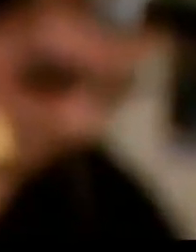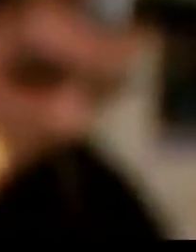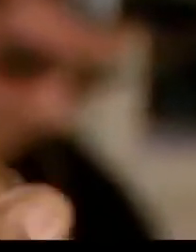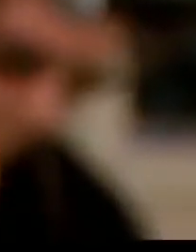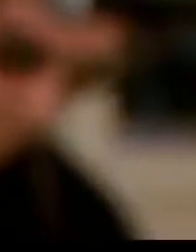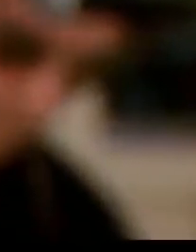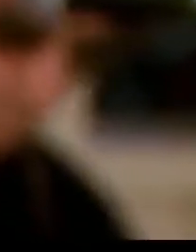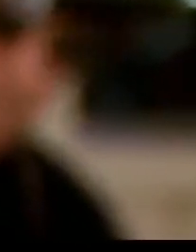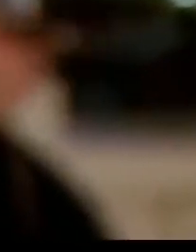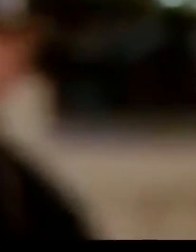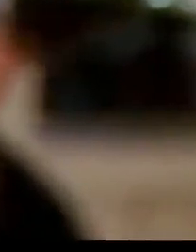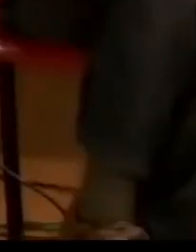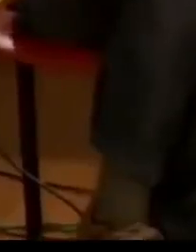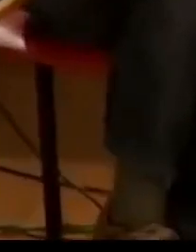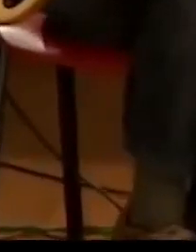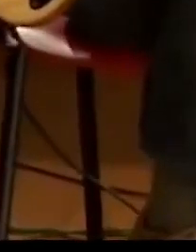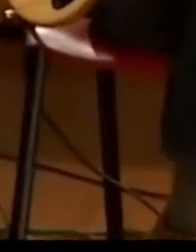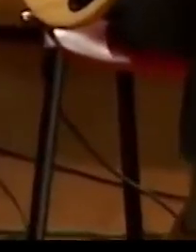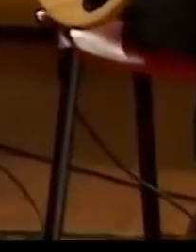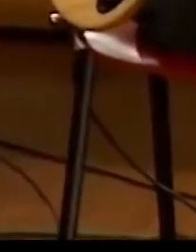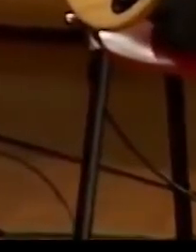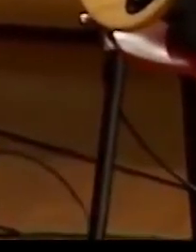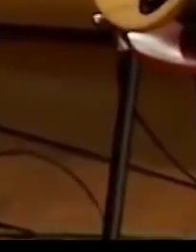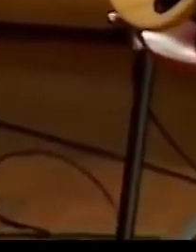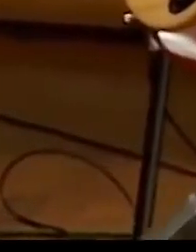Capiro te entra, yo soy yo sé.